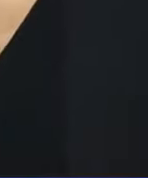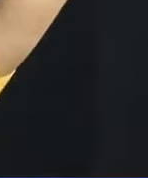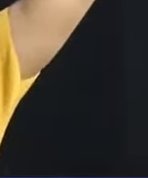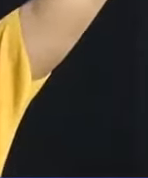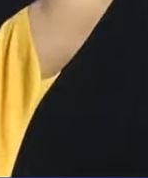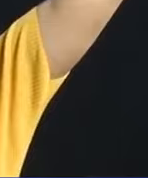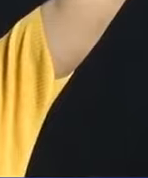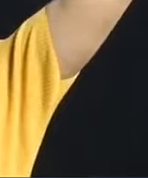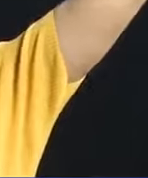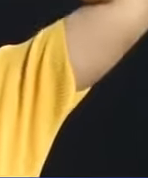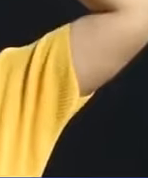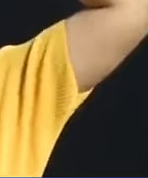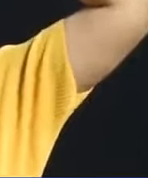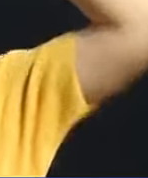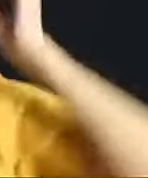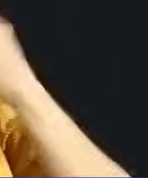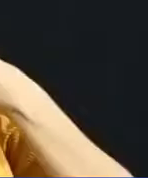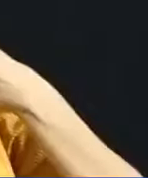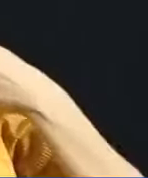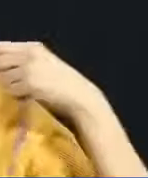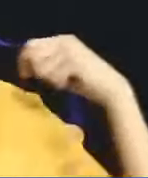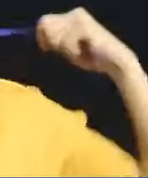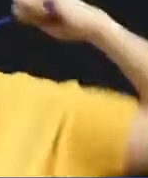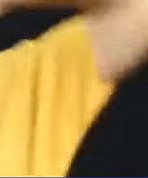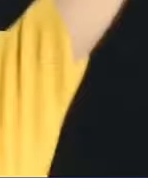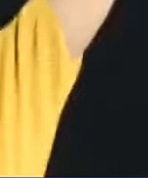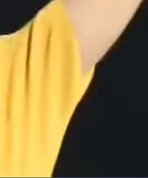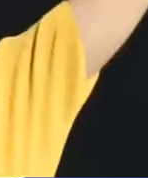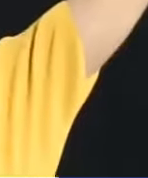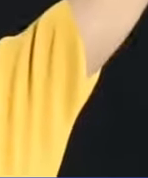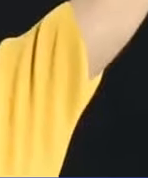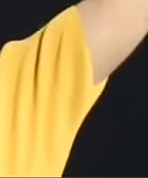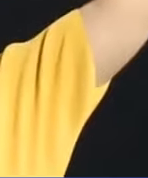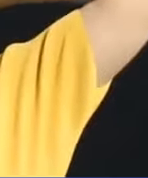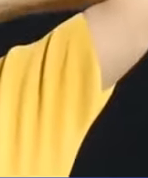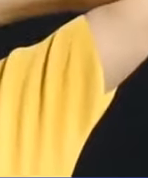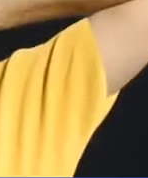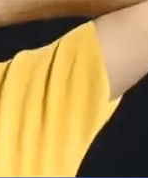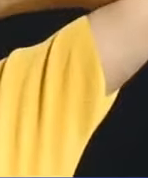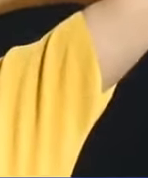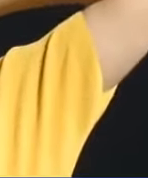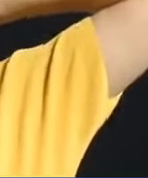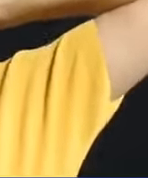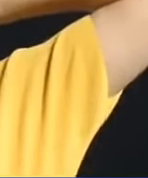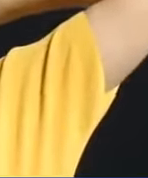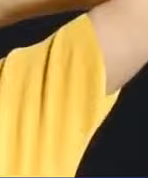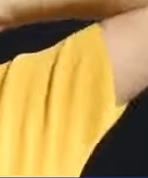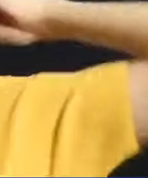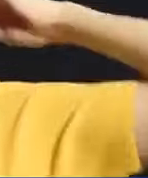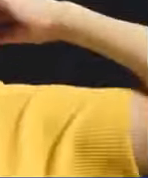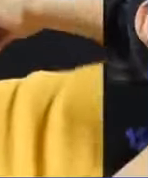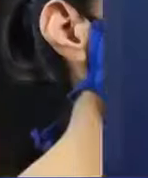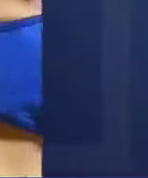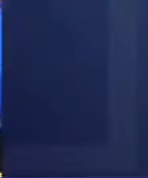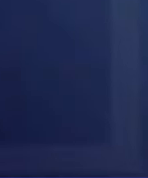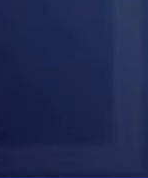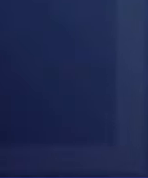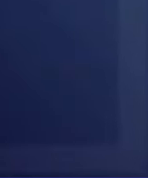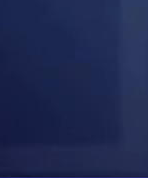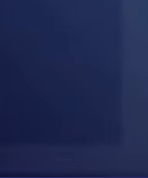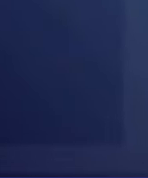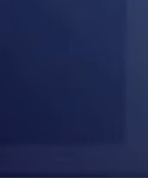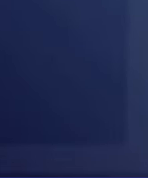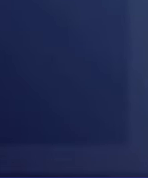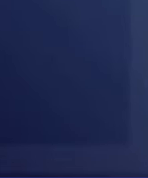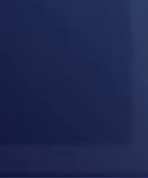o detrás de la cabeza. Coloque primero las tiras de arriba y luego las de abajo. Paso 4.